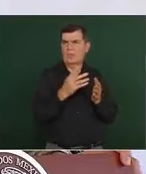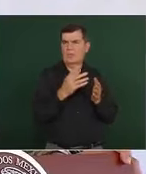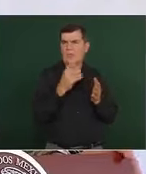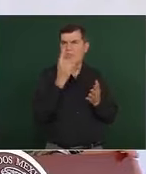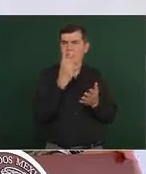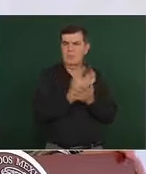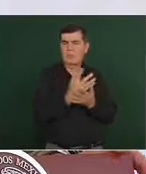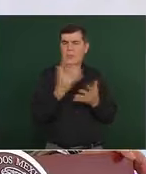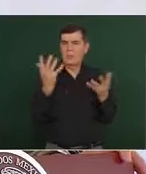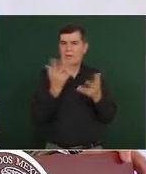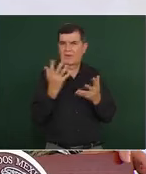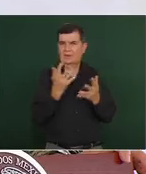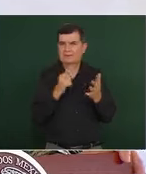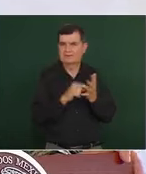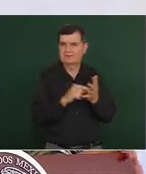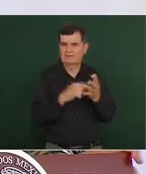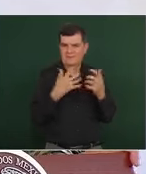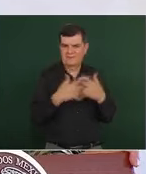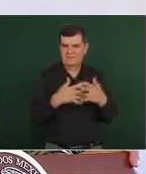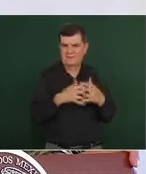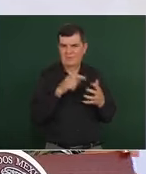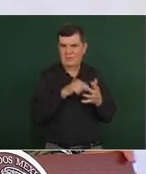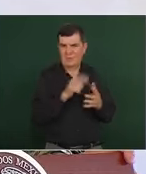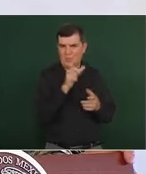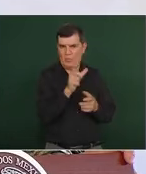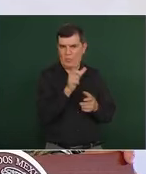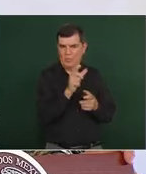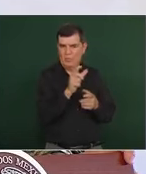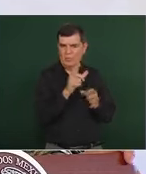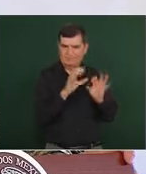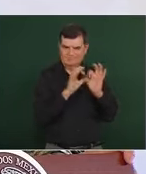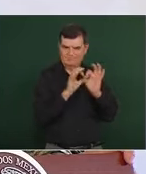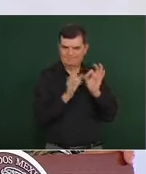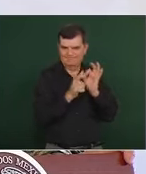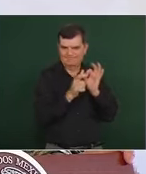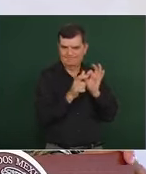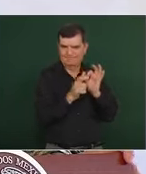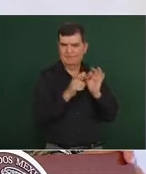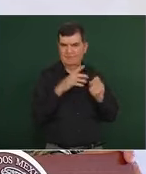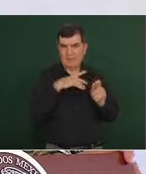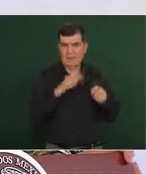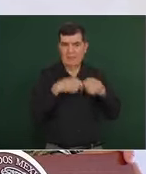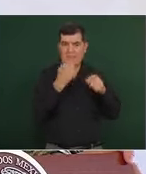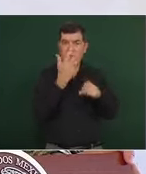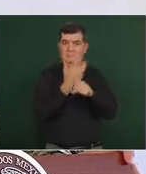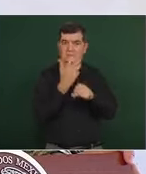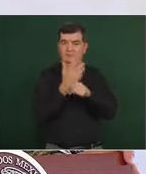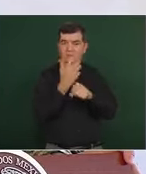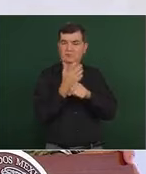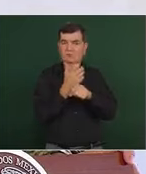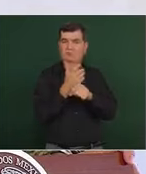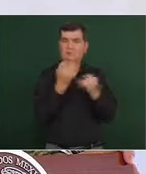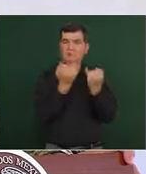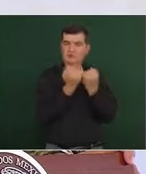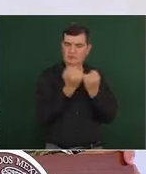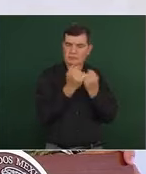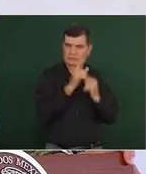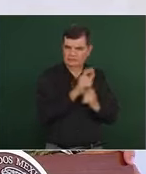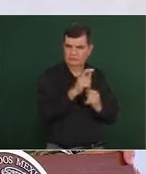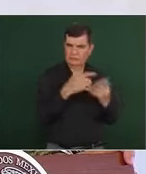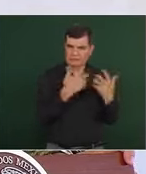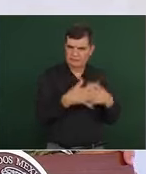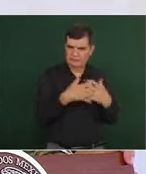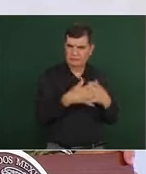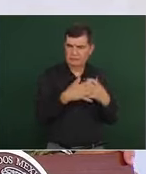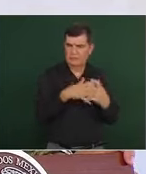le produce este tipo de municiones al ejército de Estados Unidos, sino también